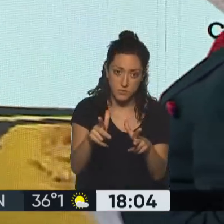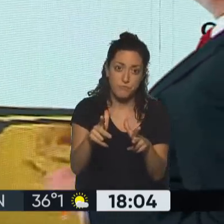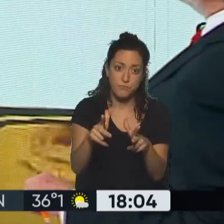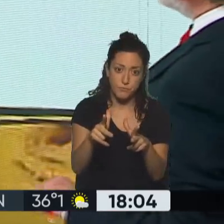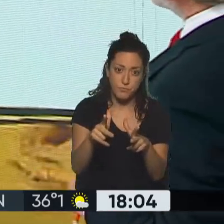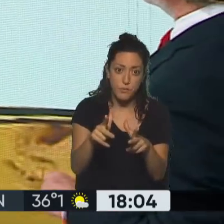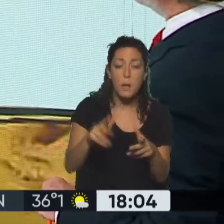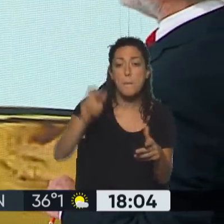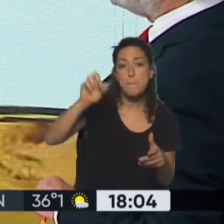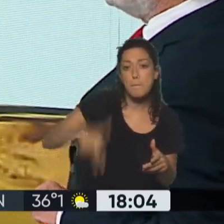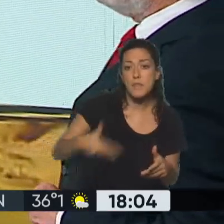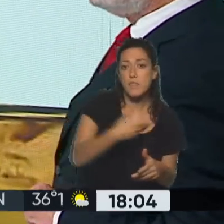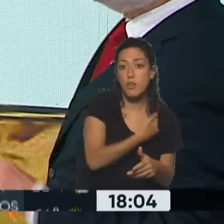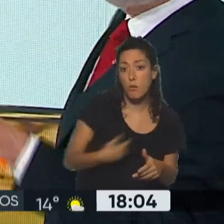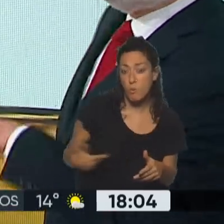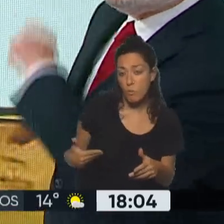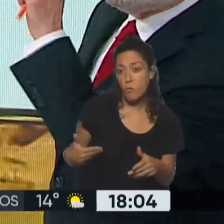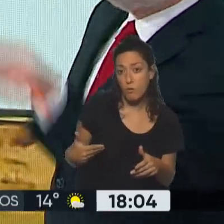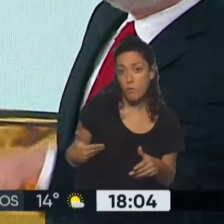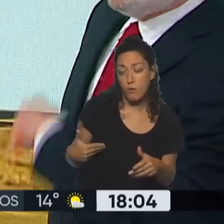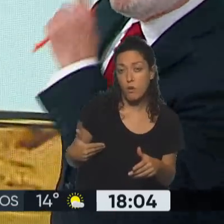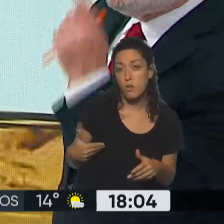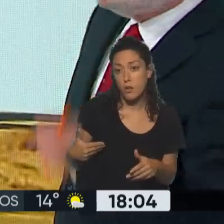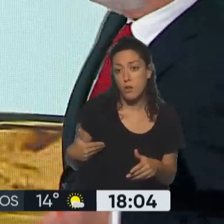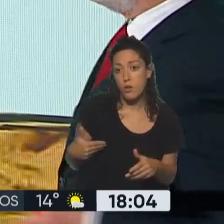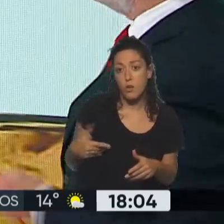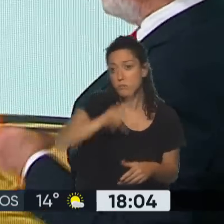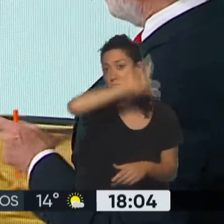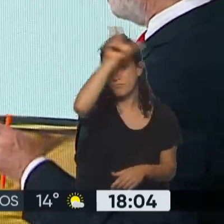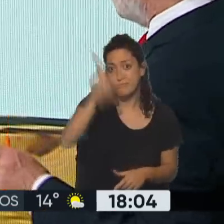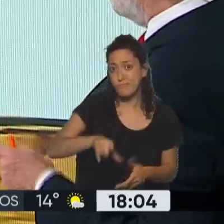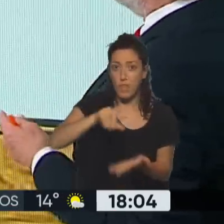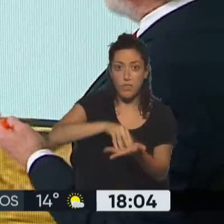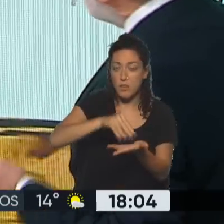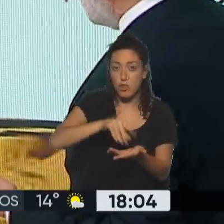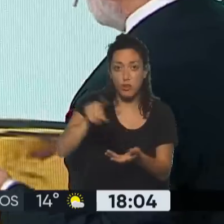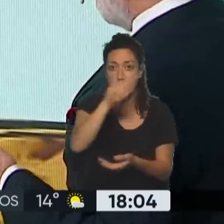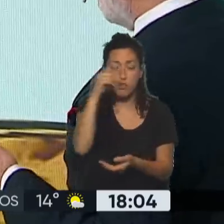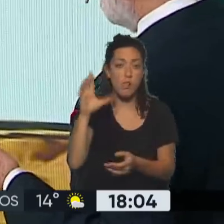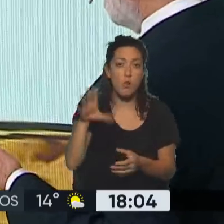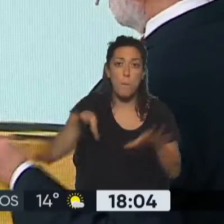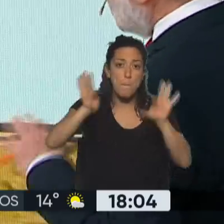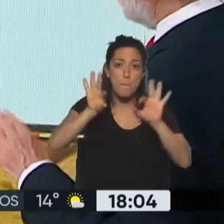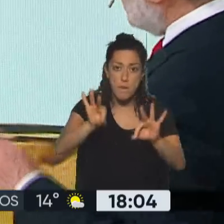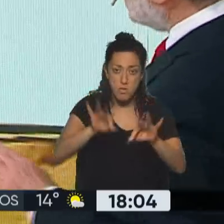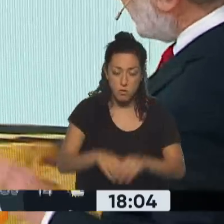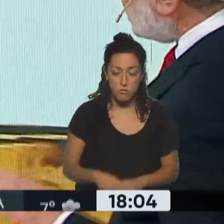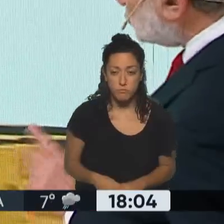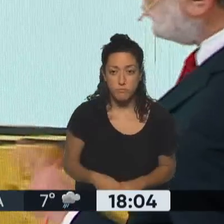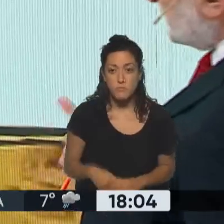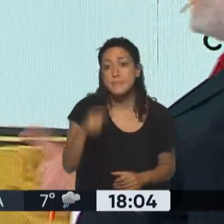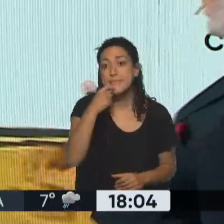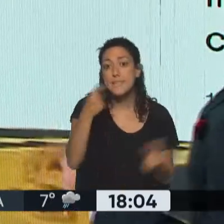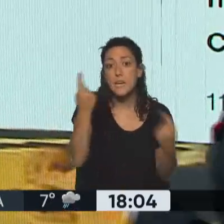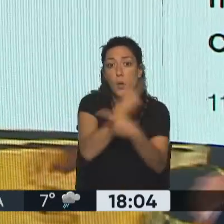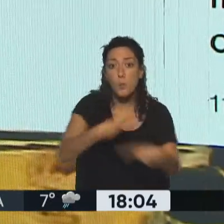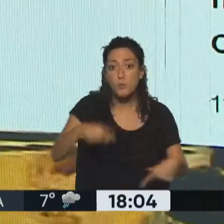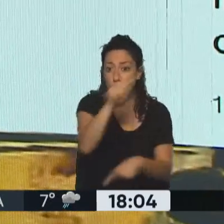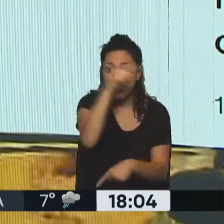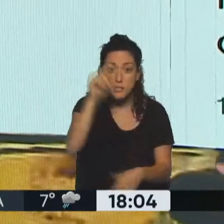públicas que dispone el Poder Ejecutivo Nacional se aplican en todo el territorio nacional. Por lo tanto, si se afectan recursos de la